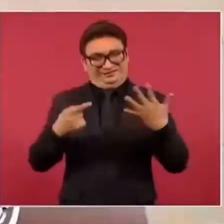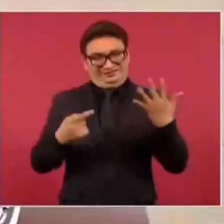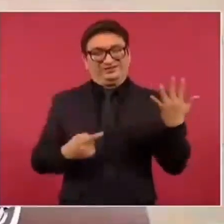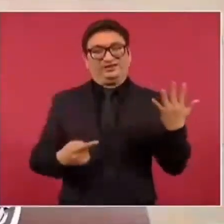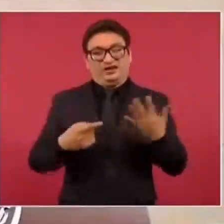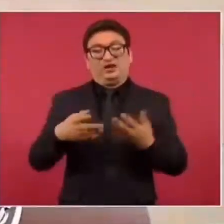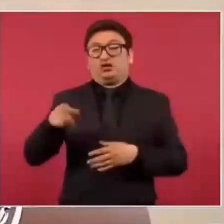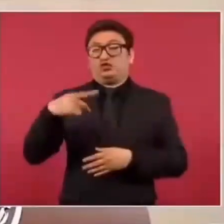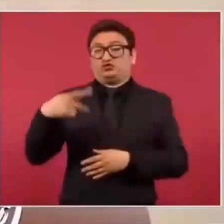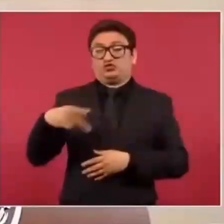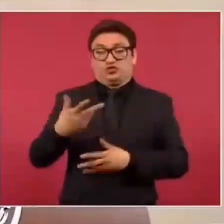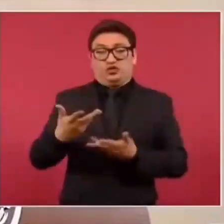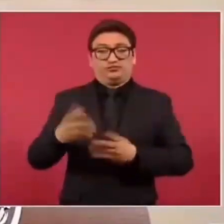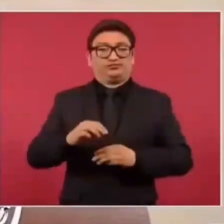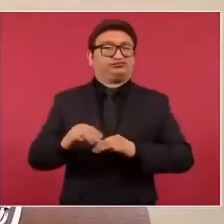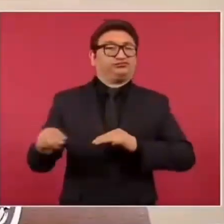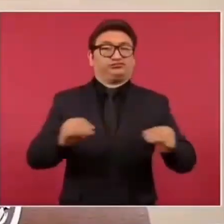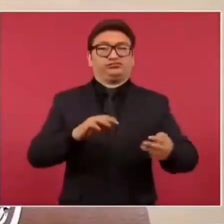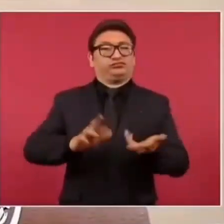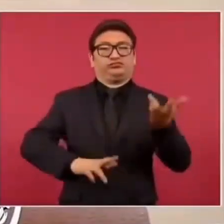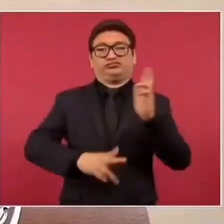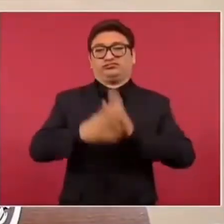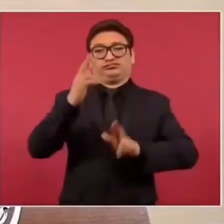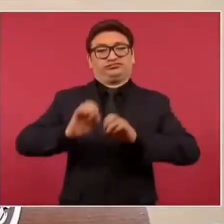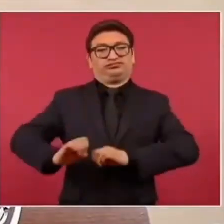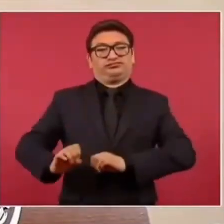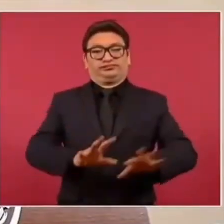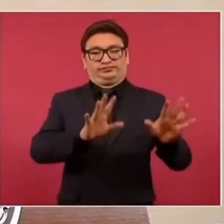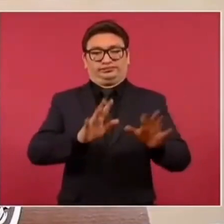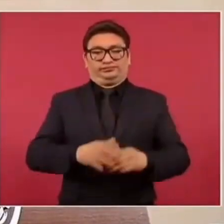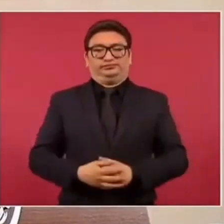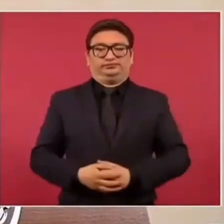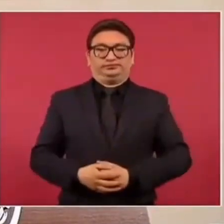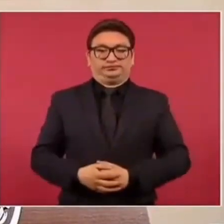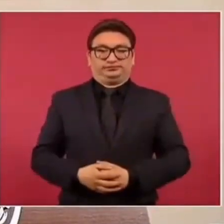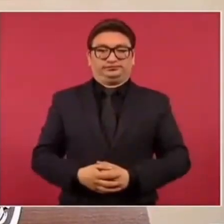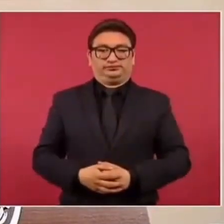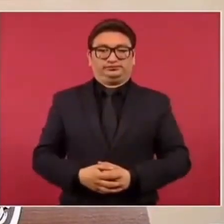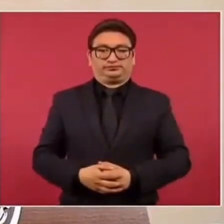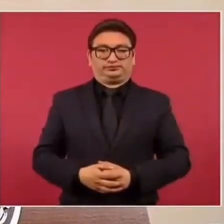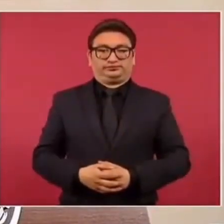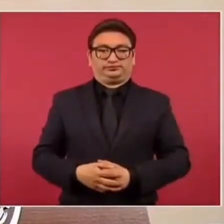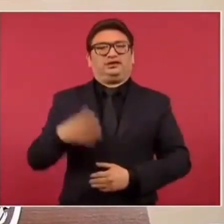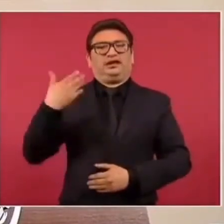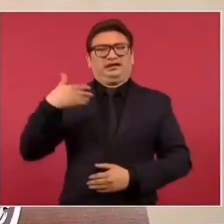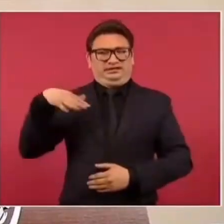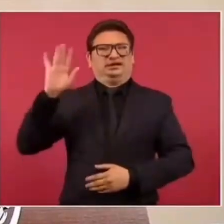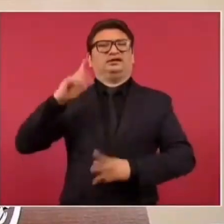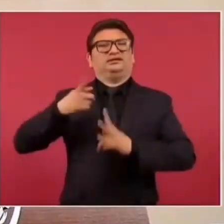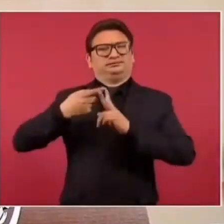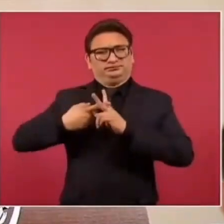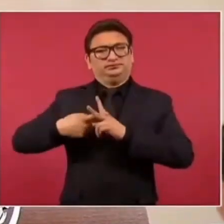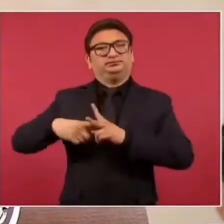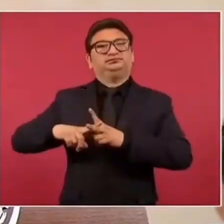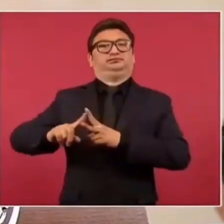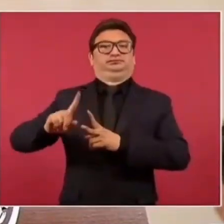del movimiento revolucionario que le había dado origen